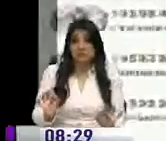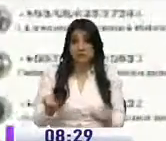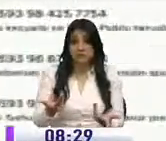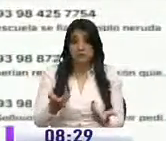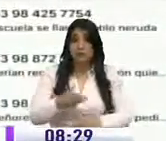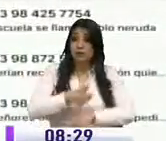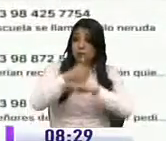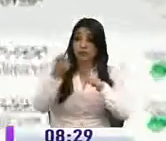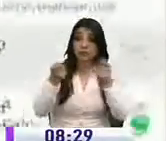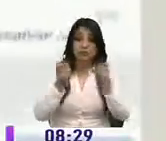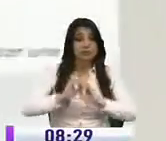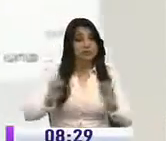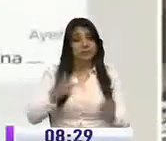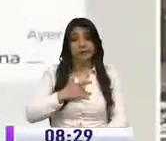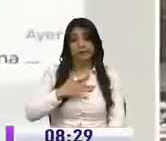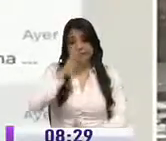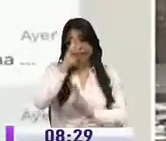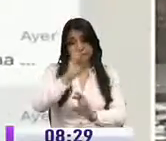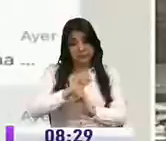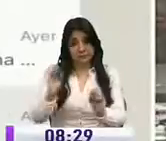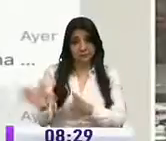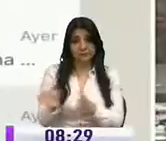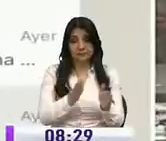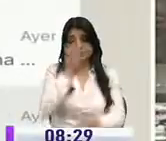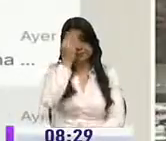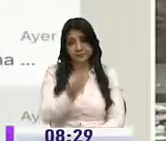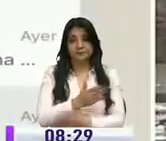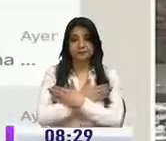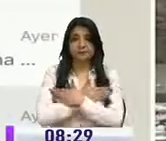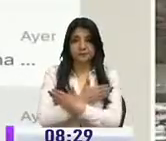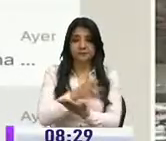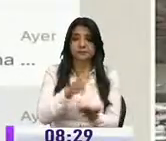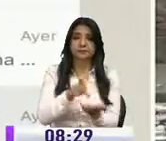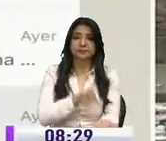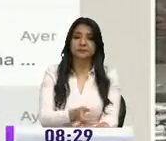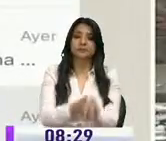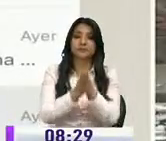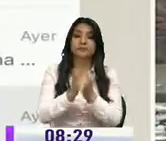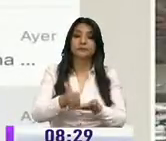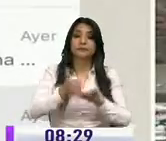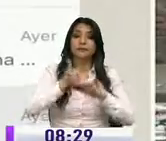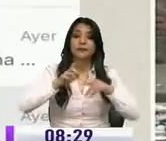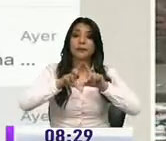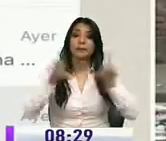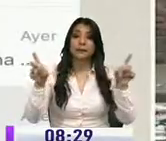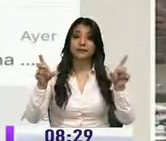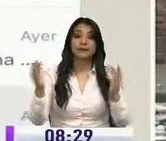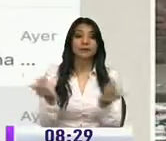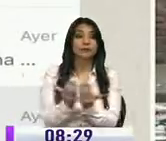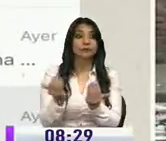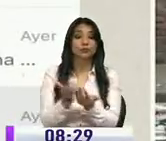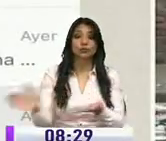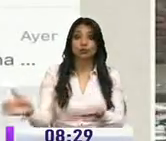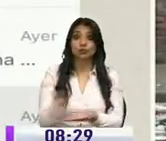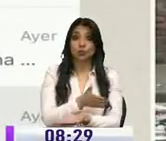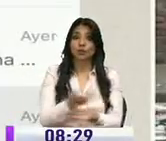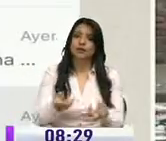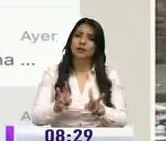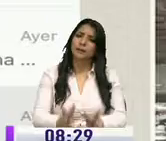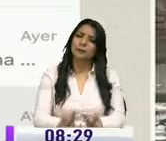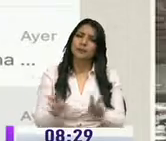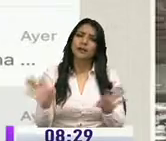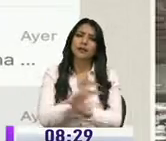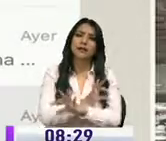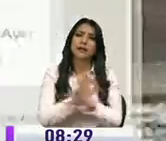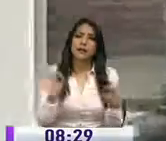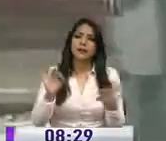una pena, ¿no? ¿Cómo somos realmente? Buenos días, felicitando por su programa, solicitando su ayuda para la empresa encargada de la recolección de basura. Pase también recogiendo la basura